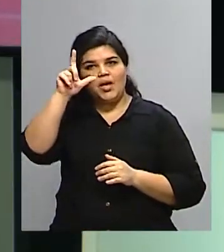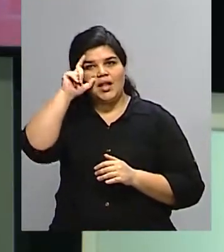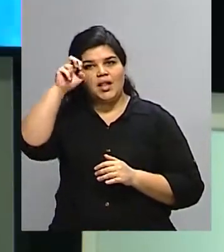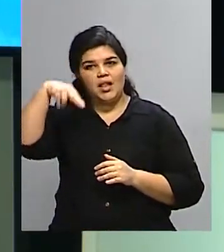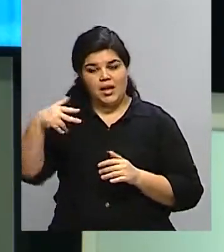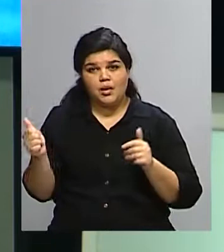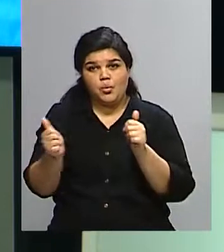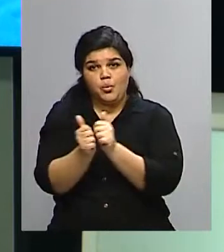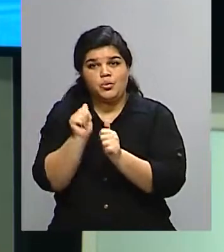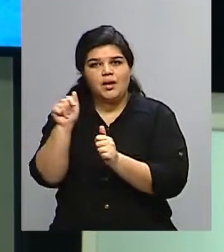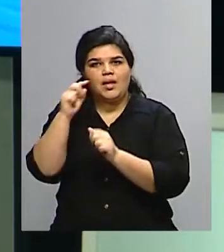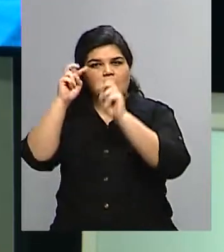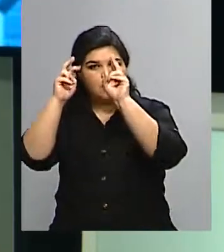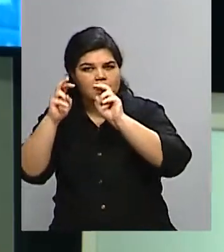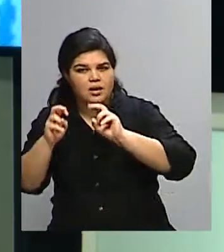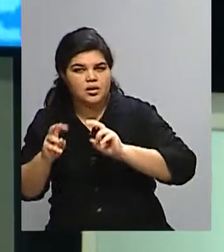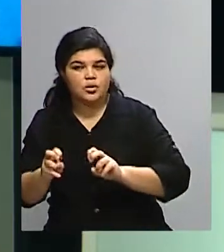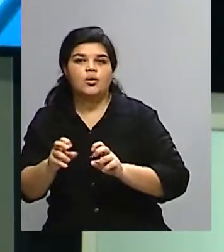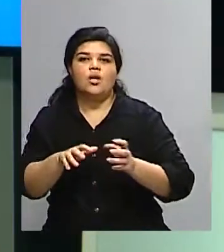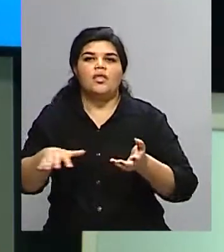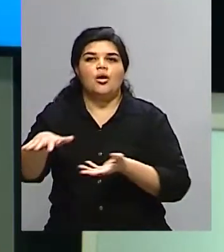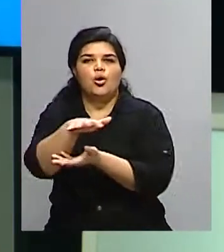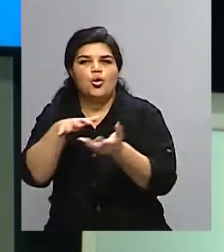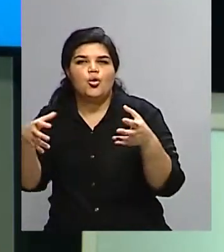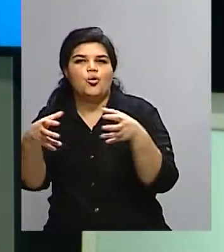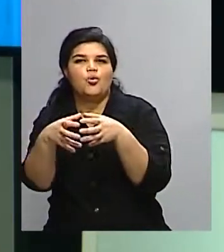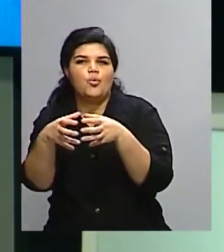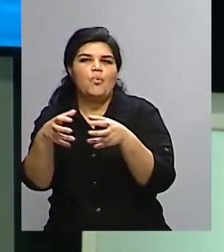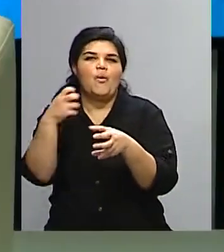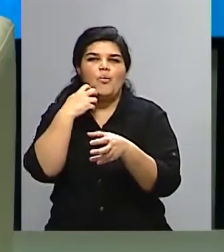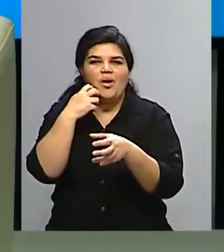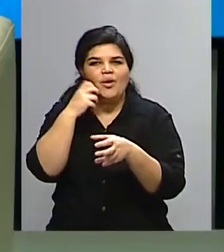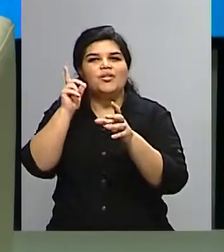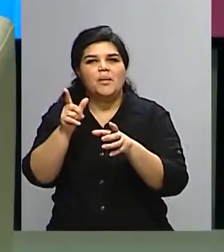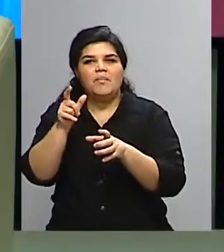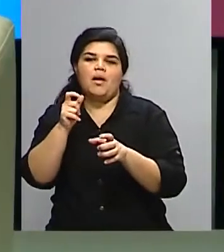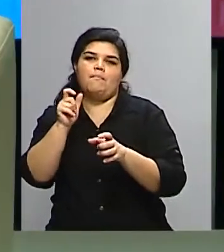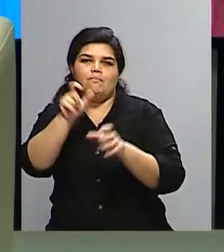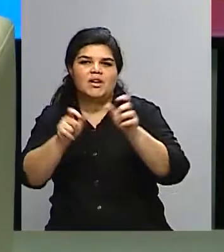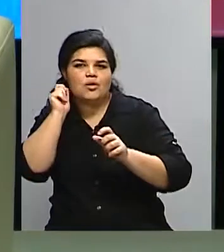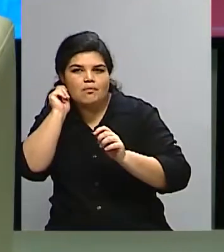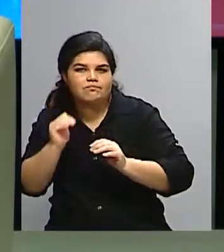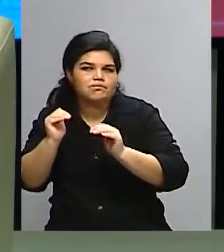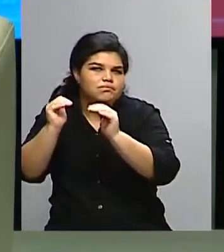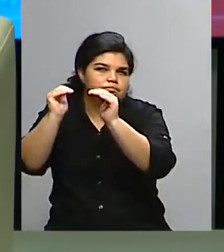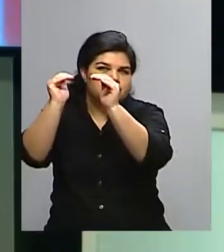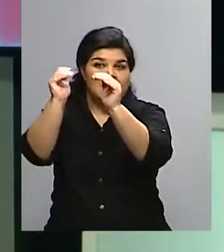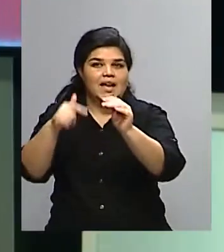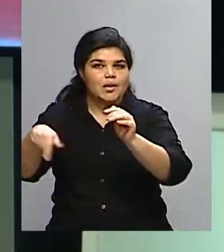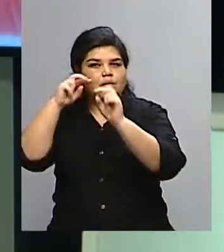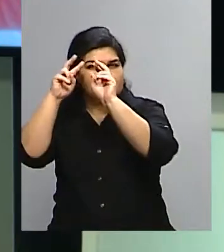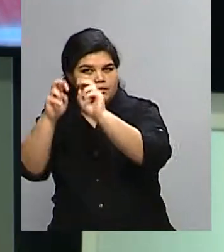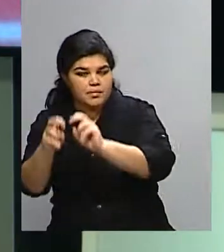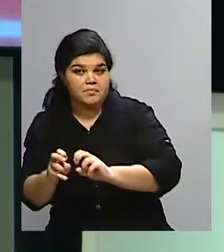de Vejeces y Envejecimiento Poblacional. Se me vienen un montón de temas, pero bueno, queríamos hablar un poco,